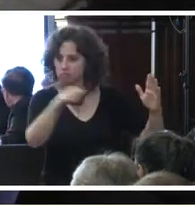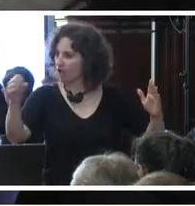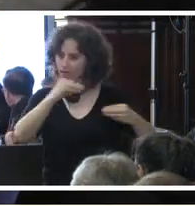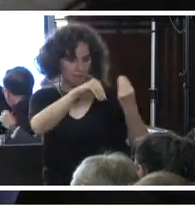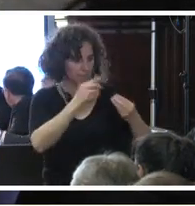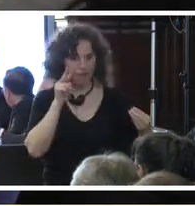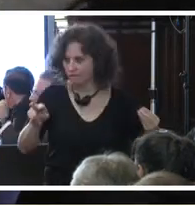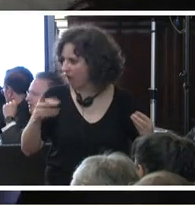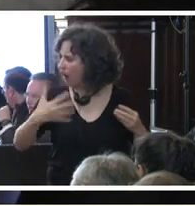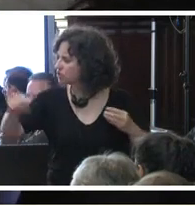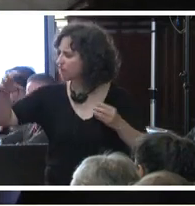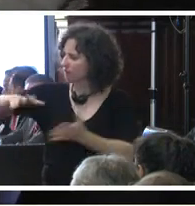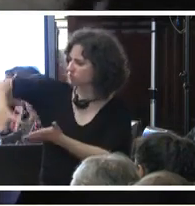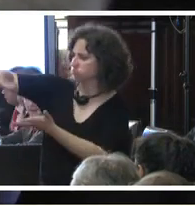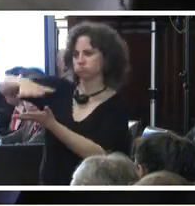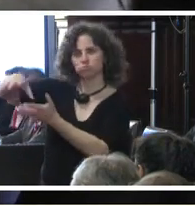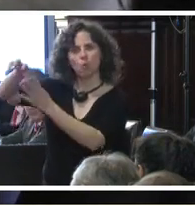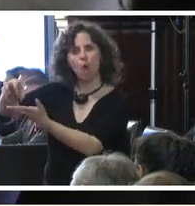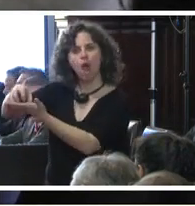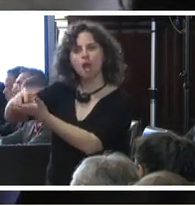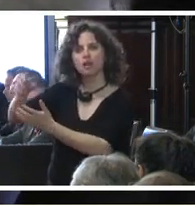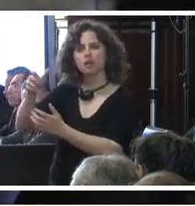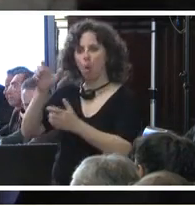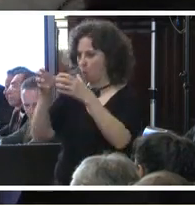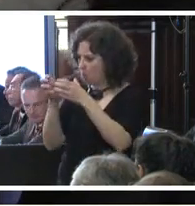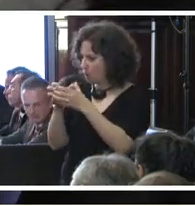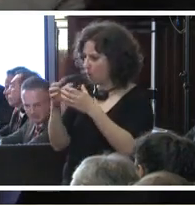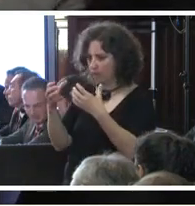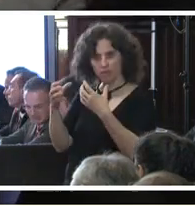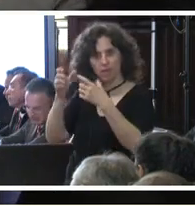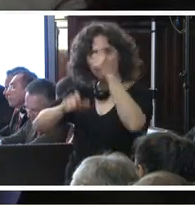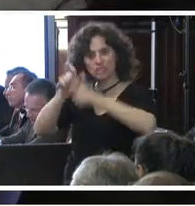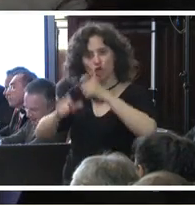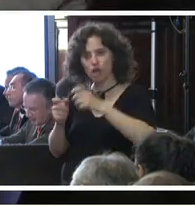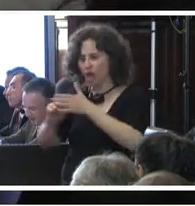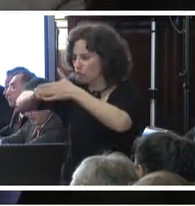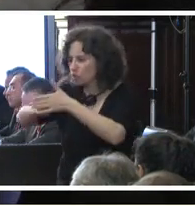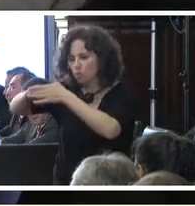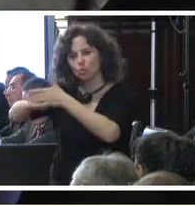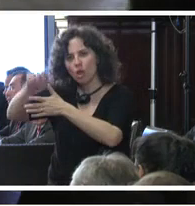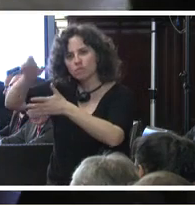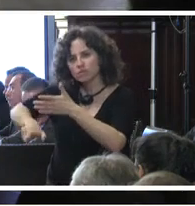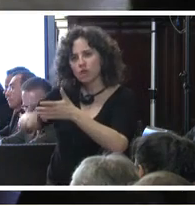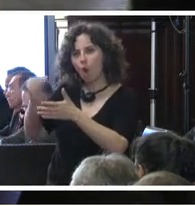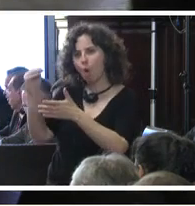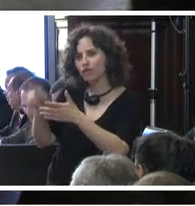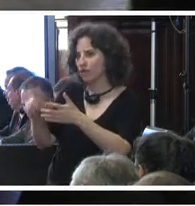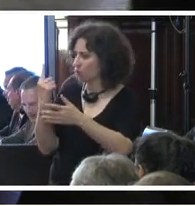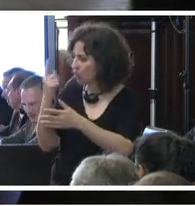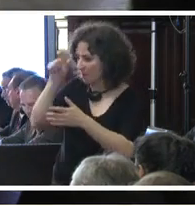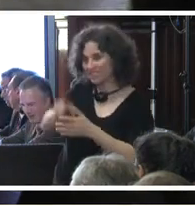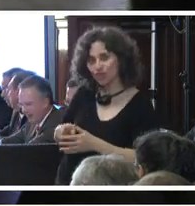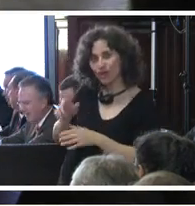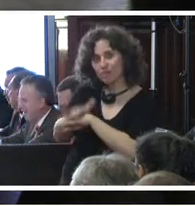y llevado a un lugar en despoblado, en donde este grupo de armas y tácticas especiales aplicó tortura, y una de ellas fue